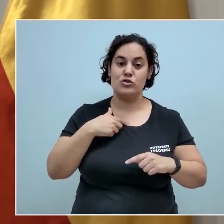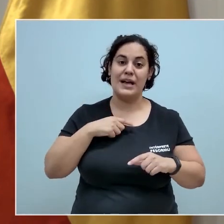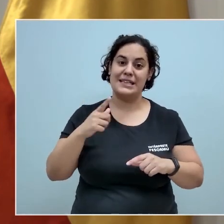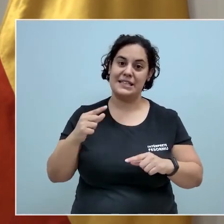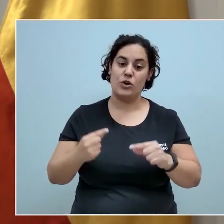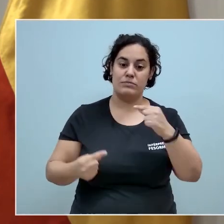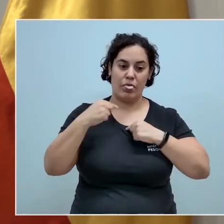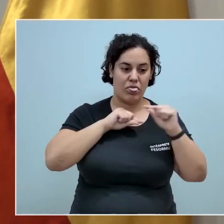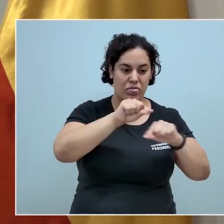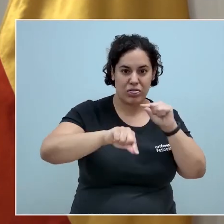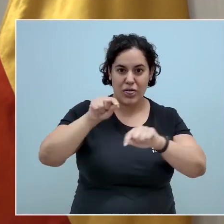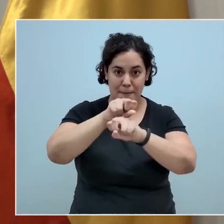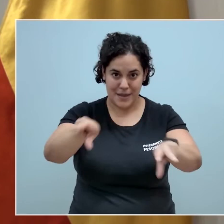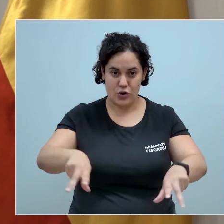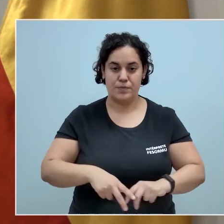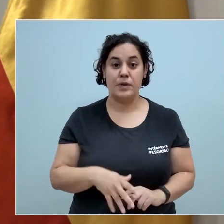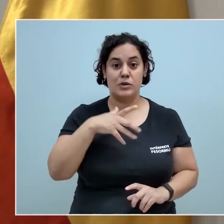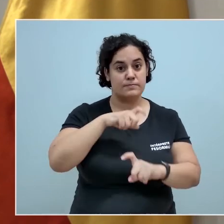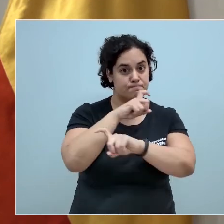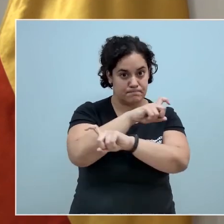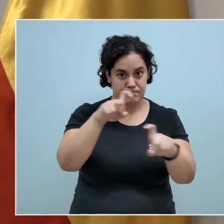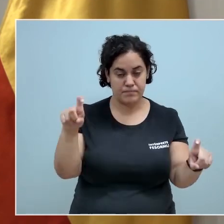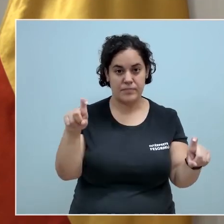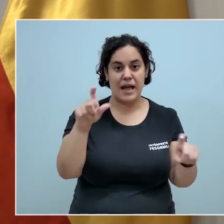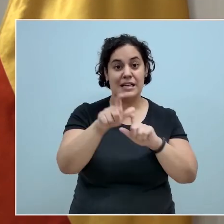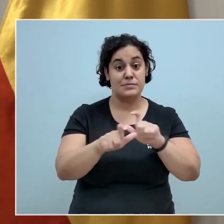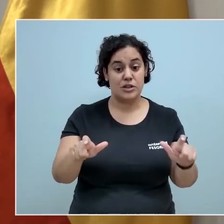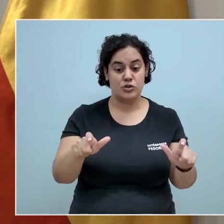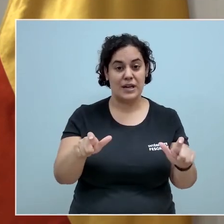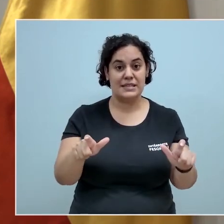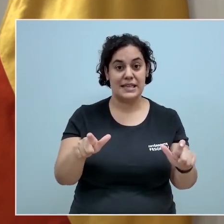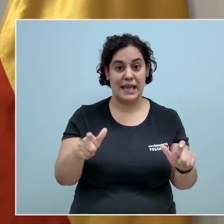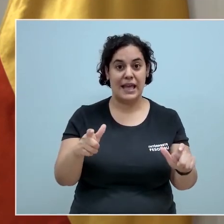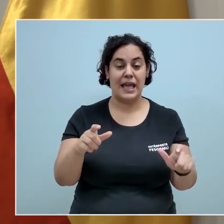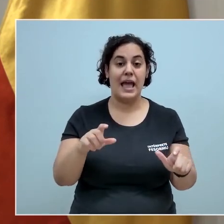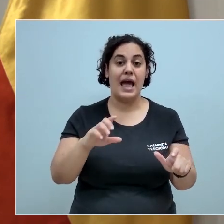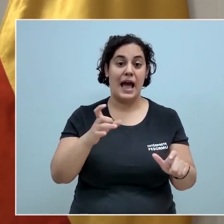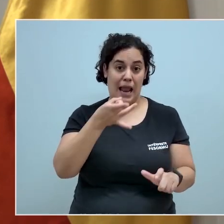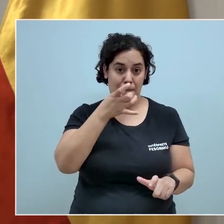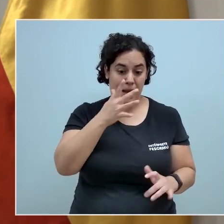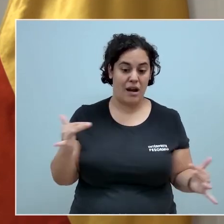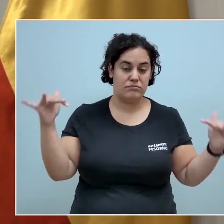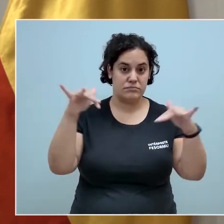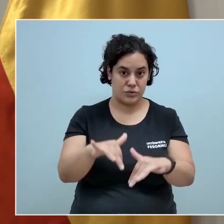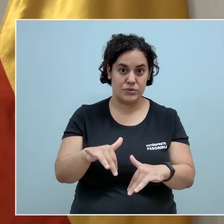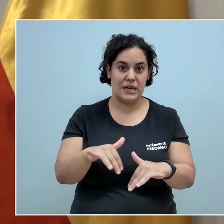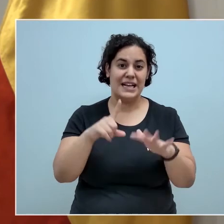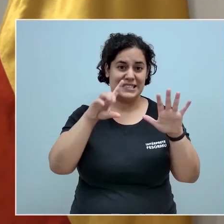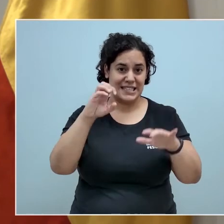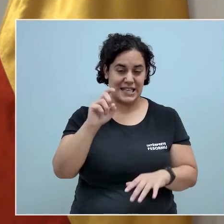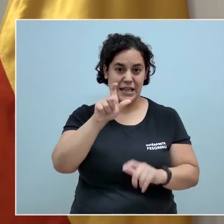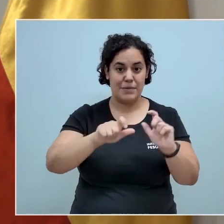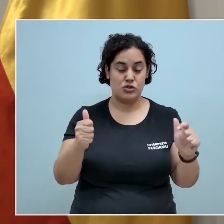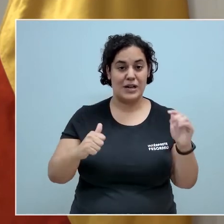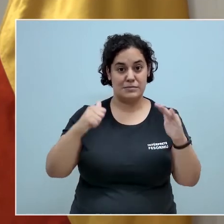muy fuerte, ¿no? Esto se ha hecho un llamamiento específico a las personas que habían ido a ese pub, más de 300 personas que hay, todavía estamos haciendo